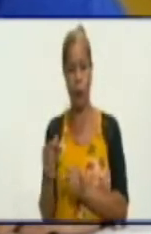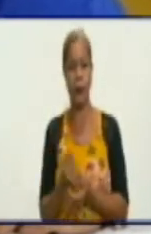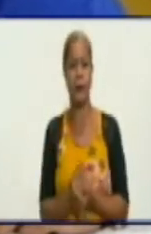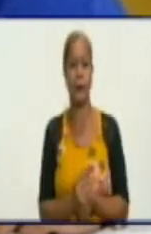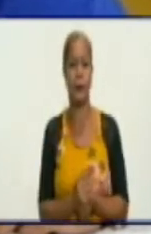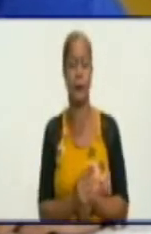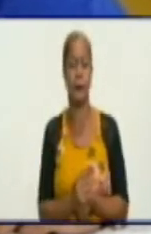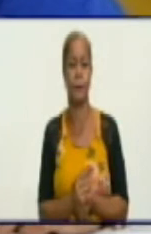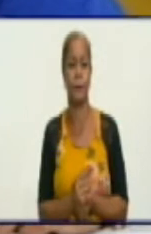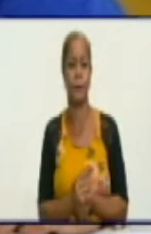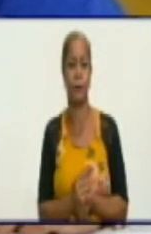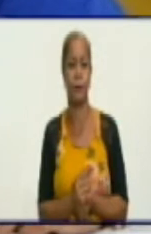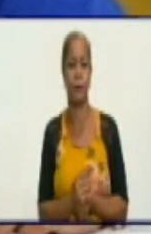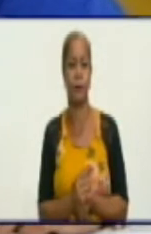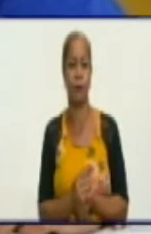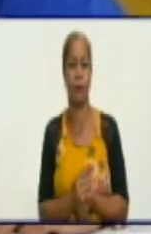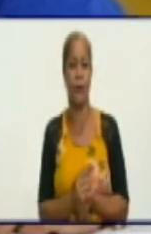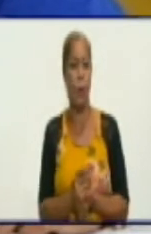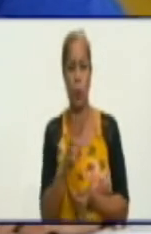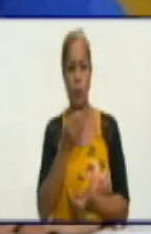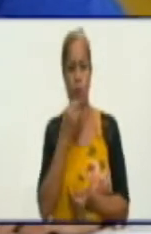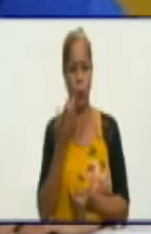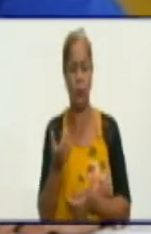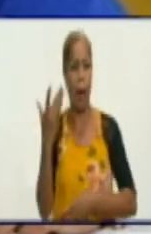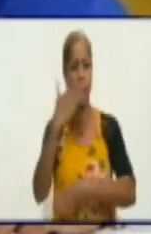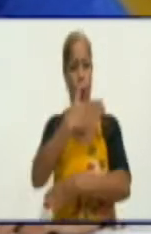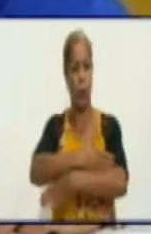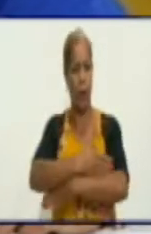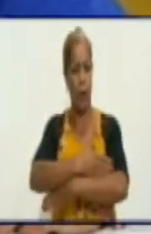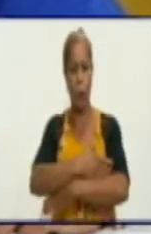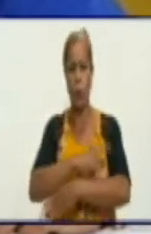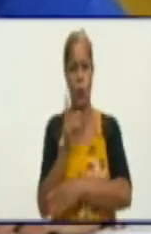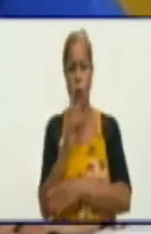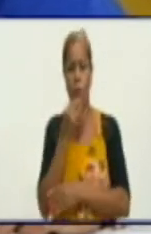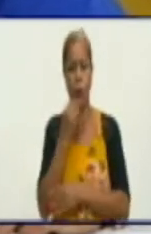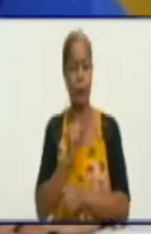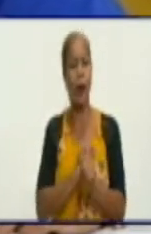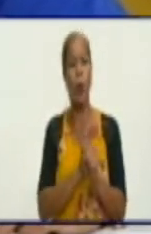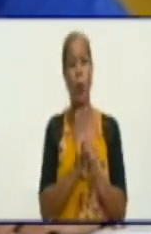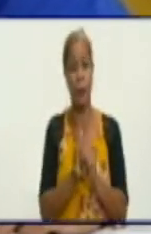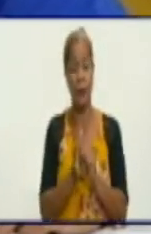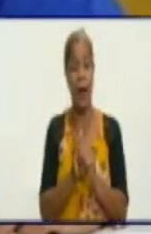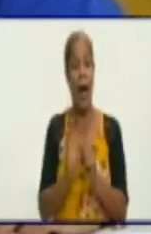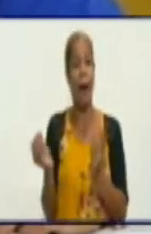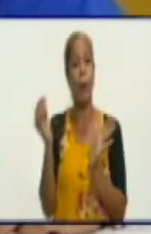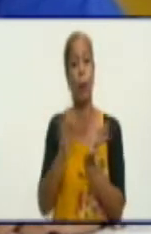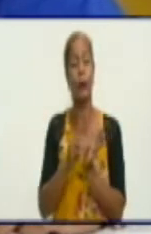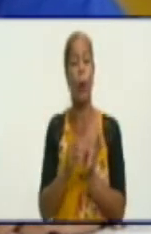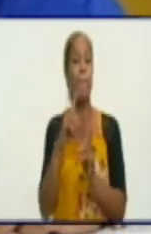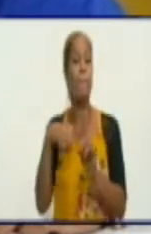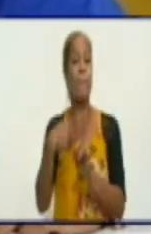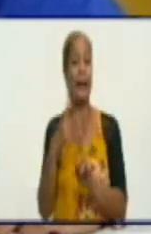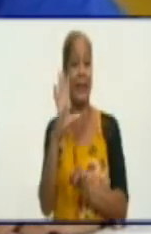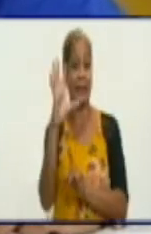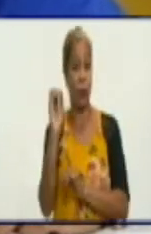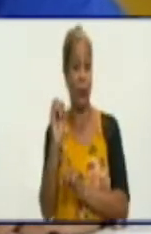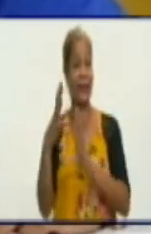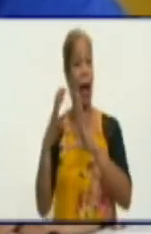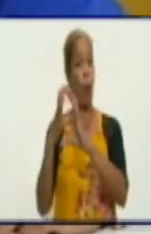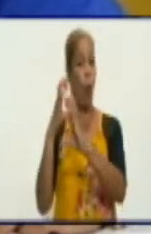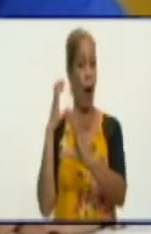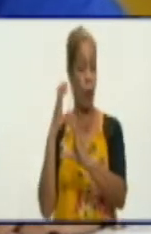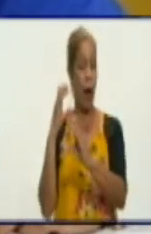se han impuesto a este bloqueo y se han recuperado, para poner un ejemplo, más de 50 ómnibus para el tema de la transportación de flete. Bueno,